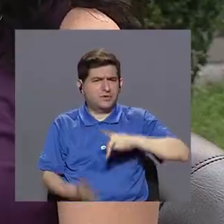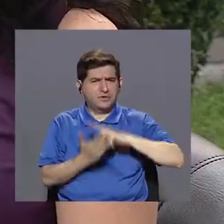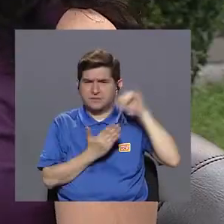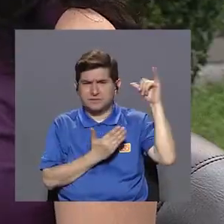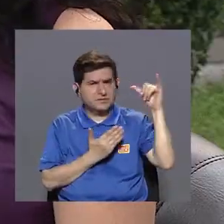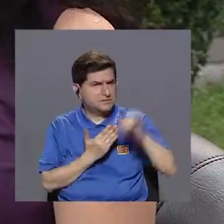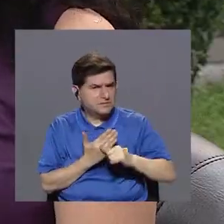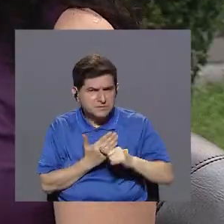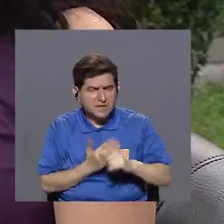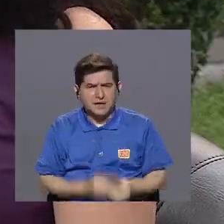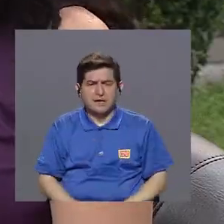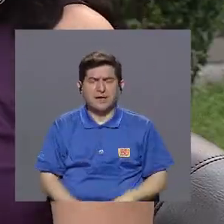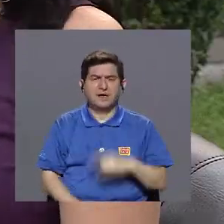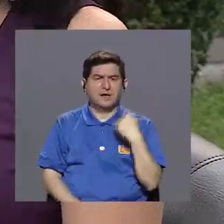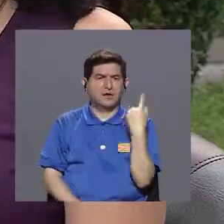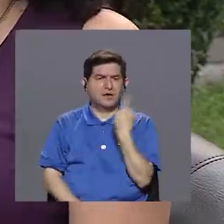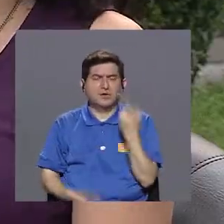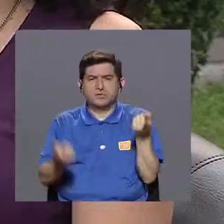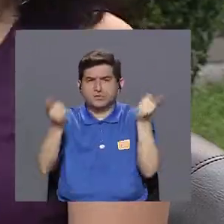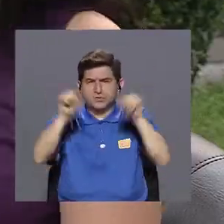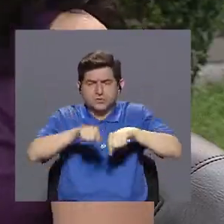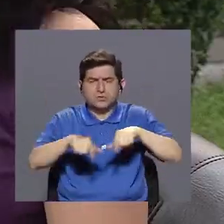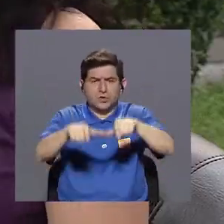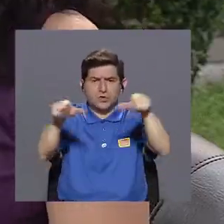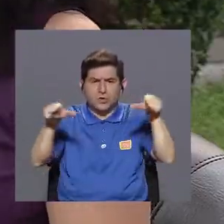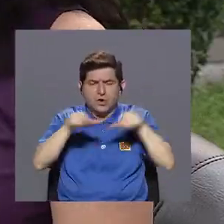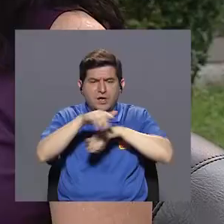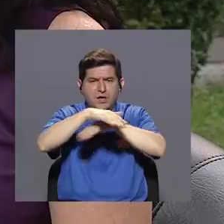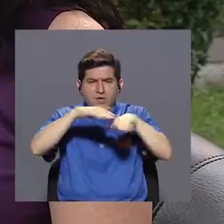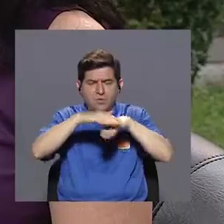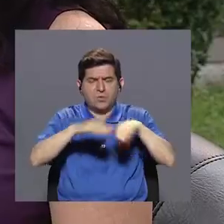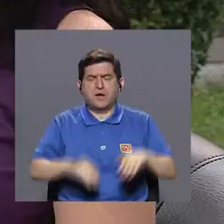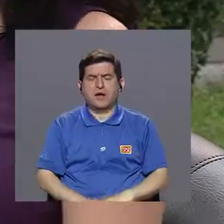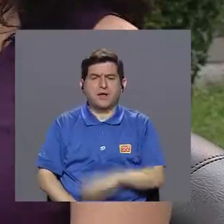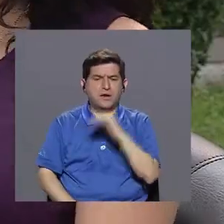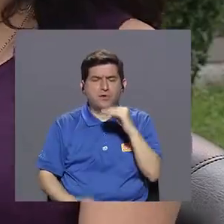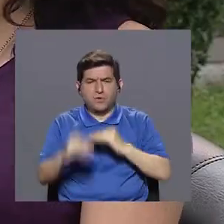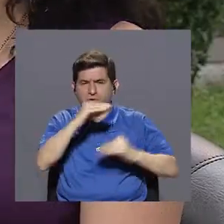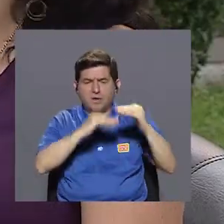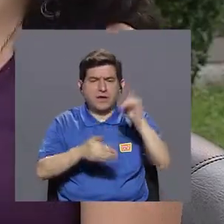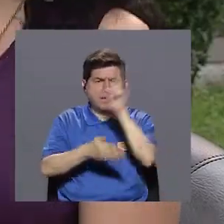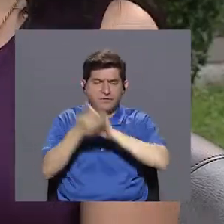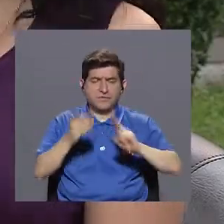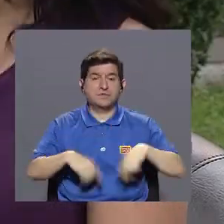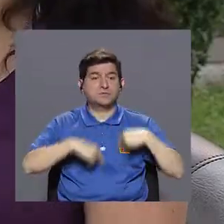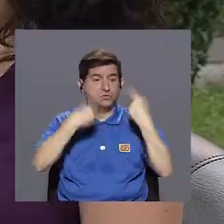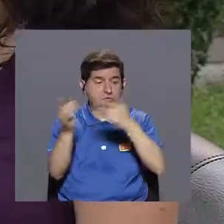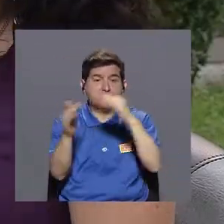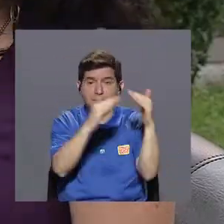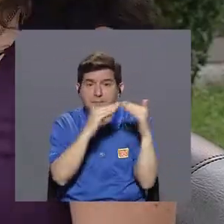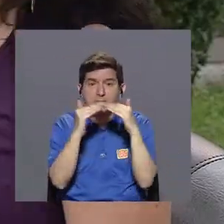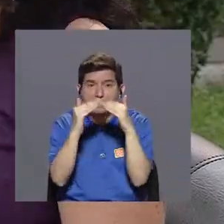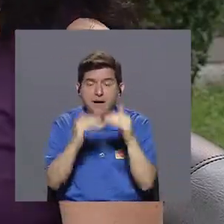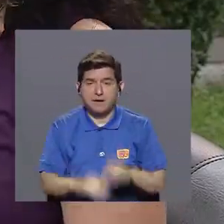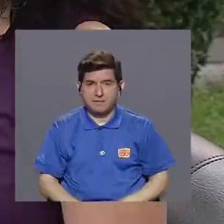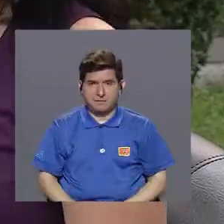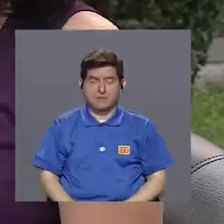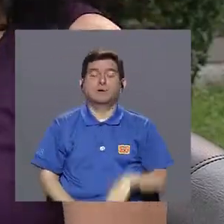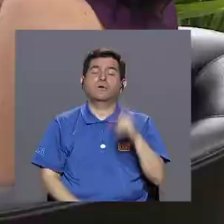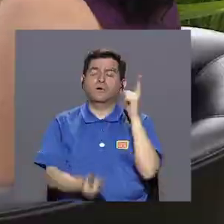son proyectos que se dan solo en donde están las sedes o recintos de la universidad, sino que lo llevan a las comunidades